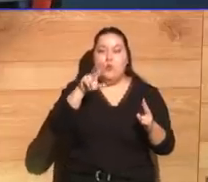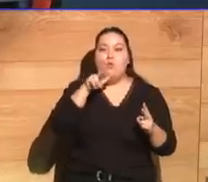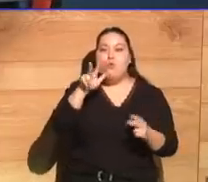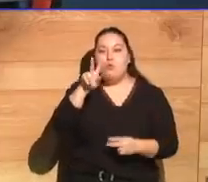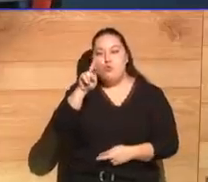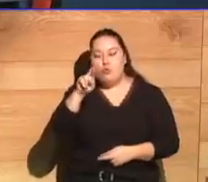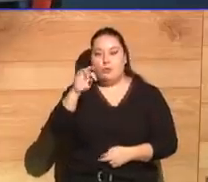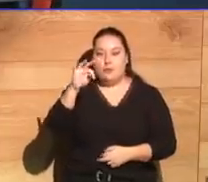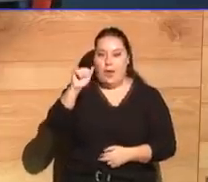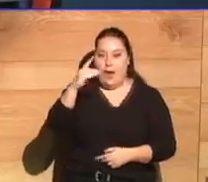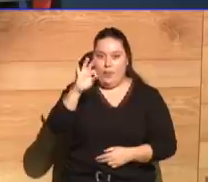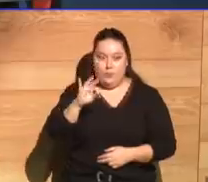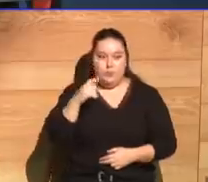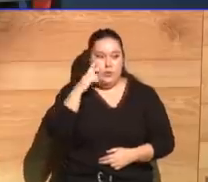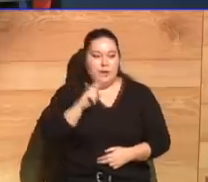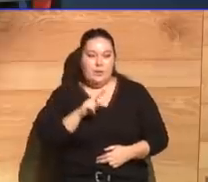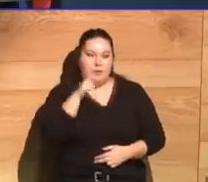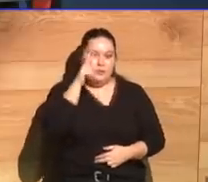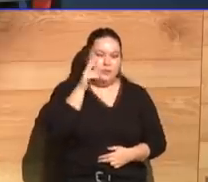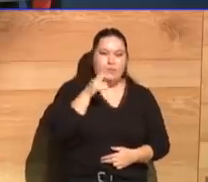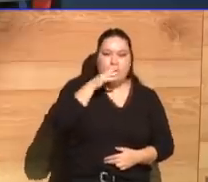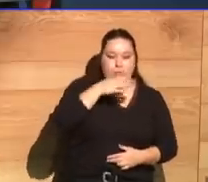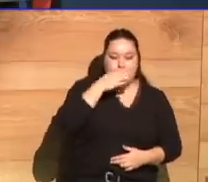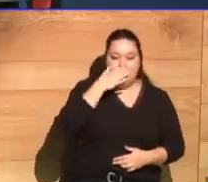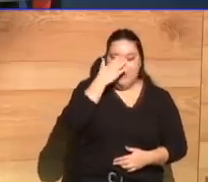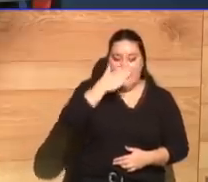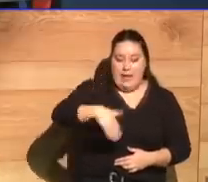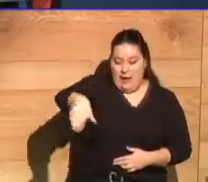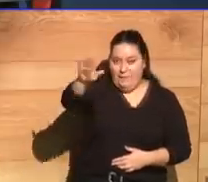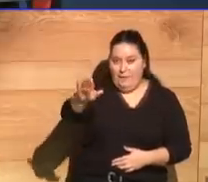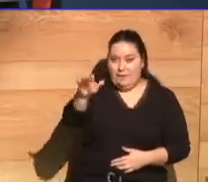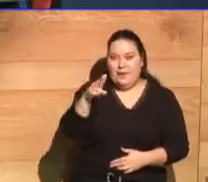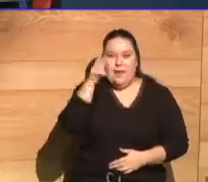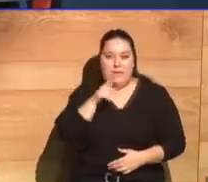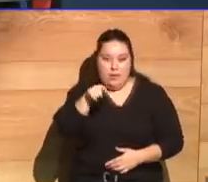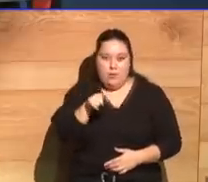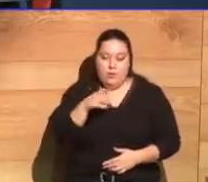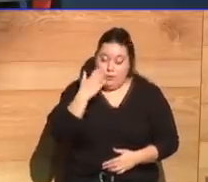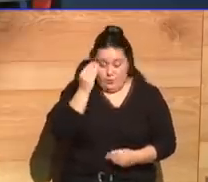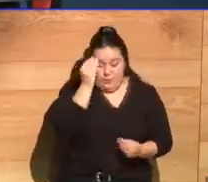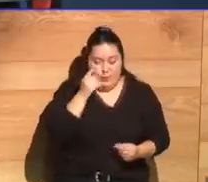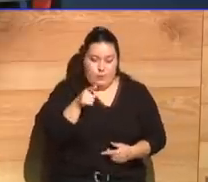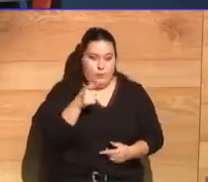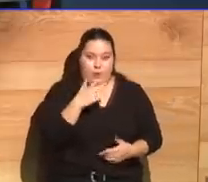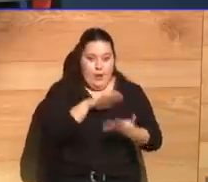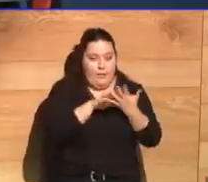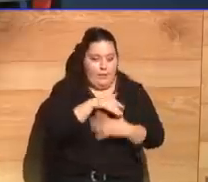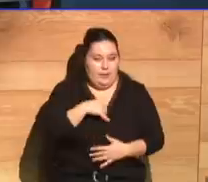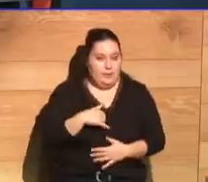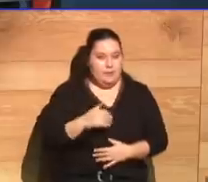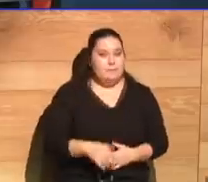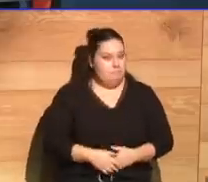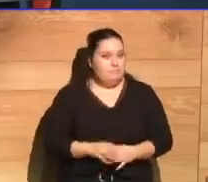público. Vale, veo que hay un elefante en la habitación y... Es mejor abordarlo cuanto antes. Y lo quieres tratar cuanto antes, sí, ¿no? Sí, por favor.